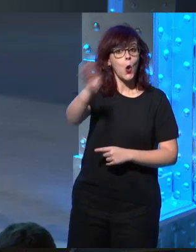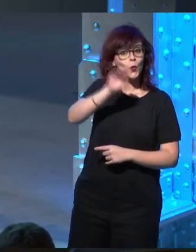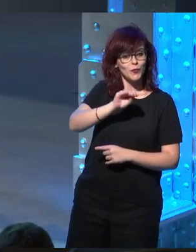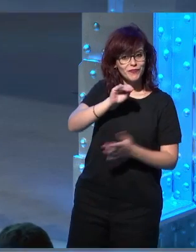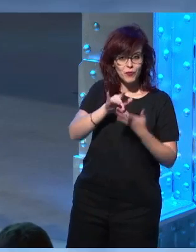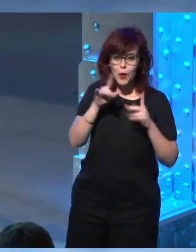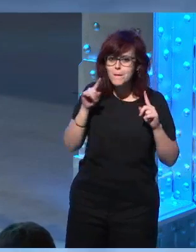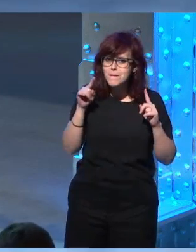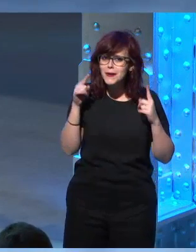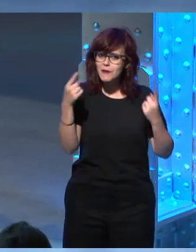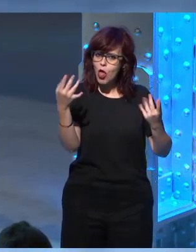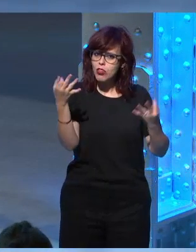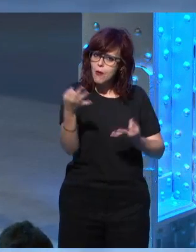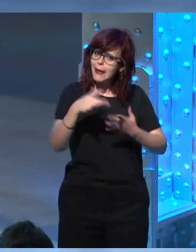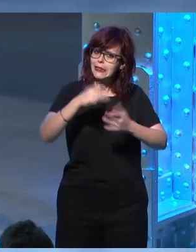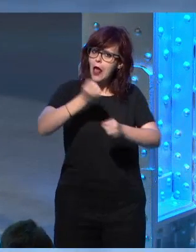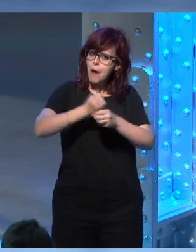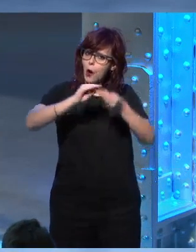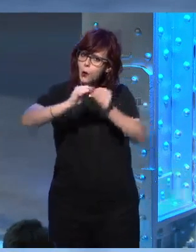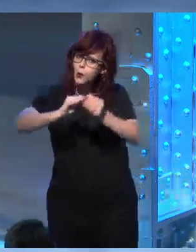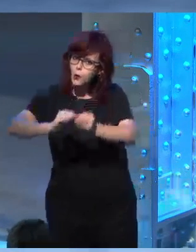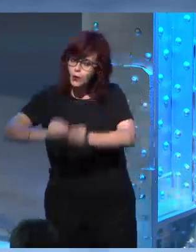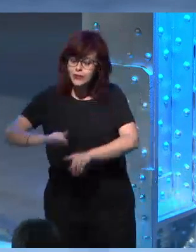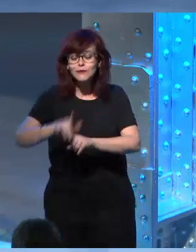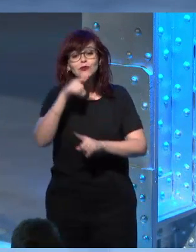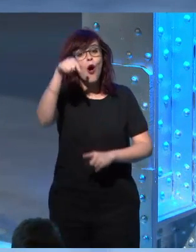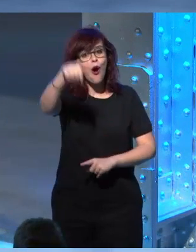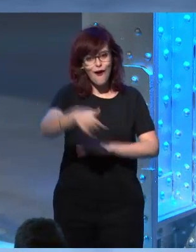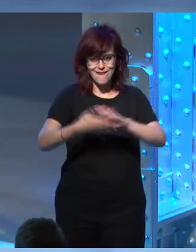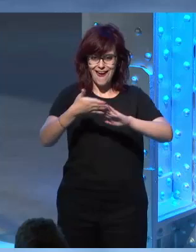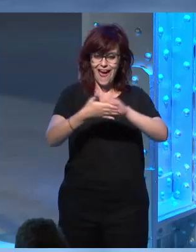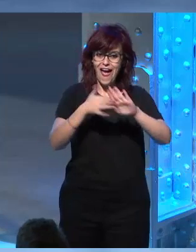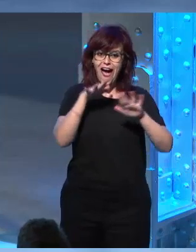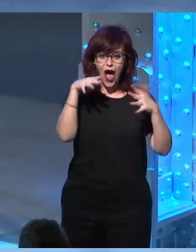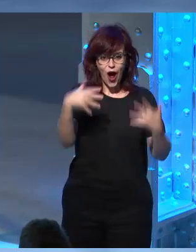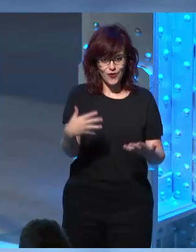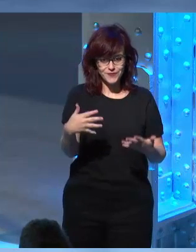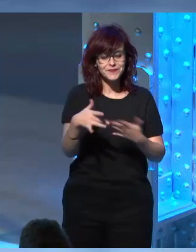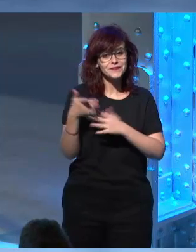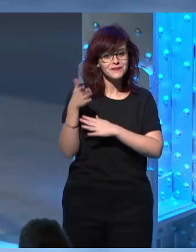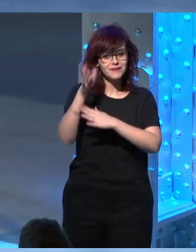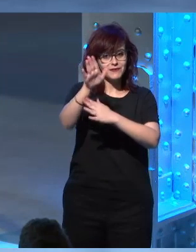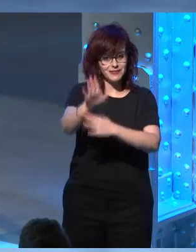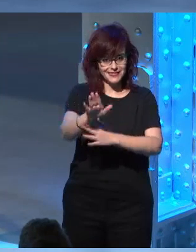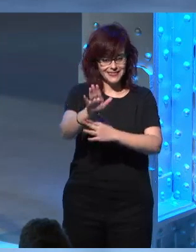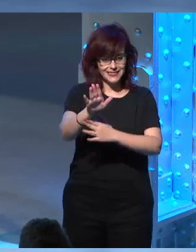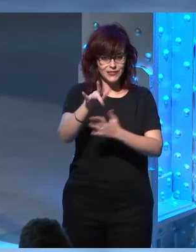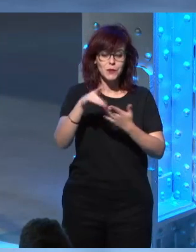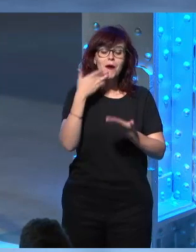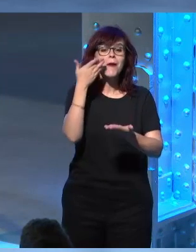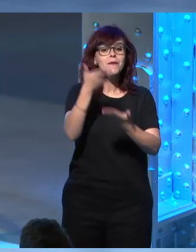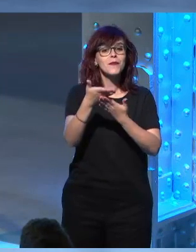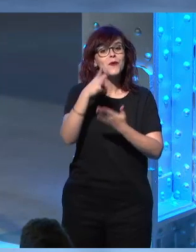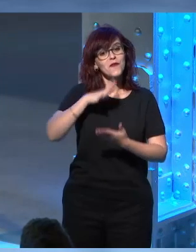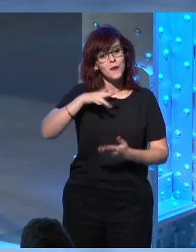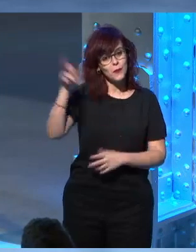antes tienen que hacer mucho, pero mucho trabajo. Y de su trabajo van a venir a hablarnos ahora. Voy a presentarlos. Primero pido que